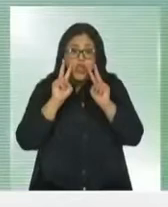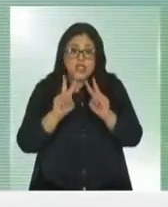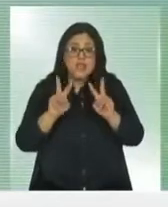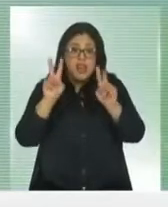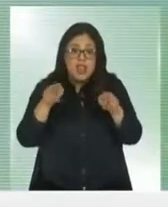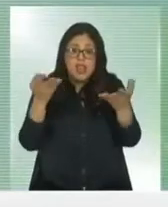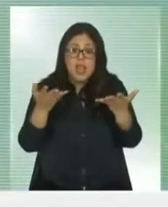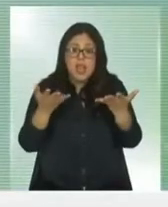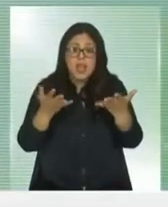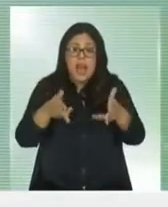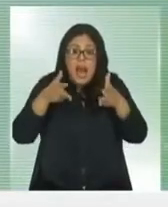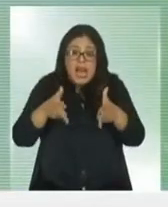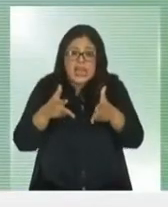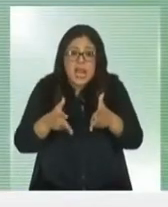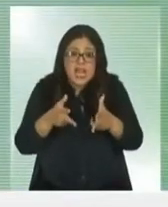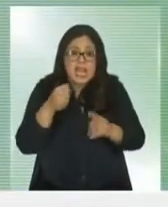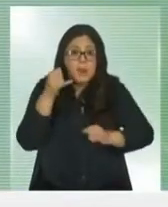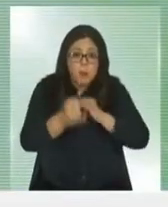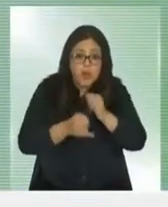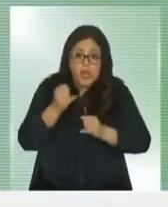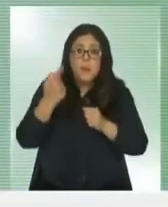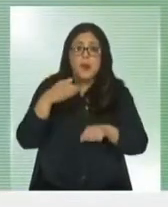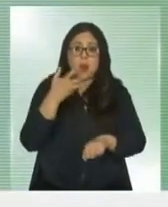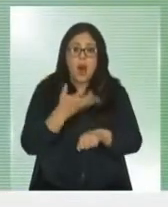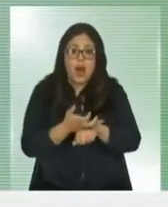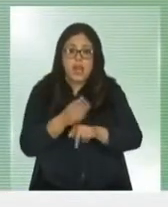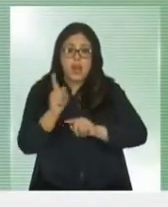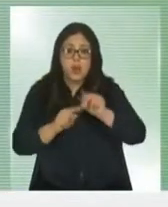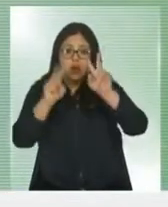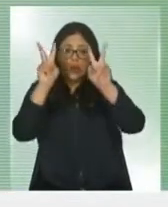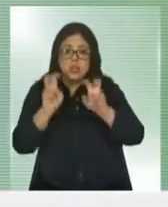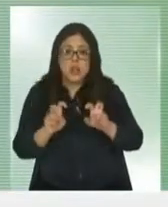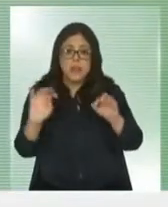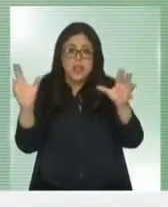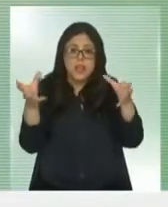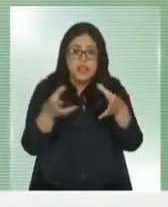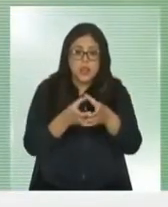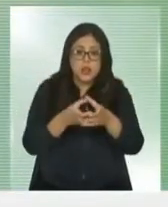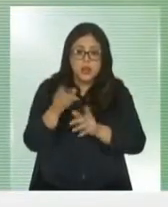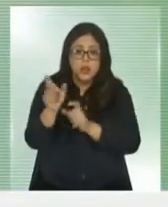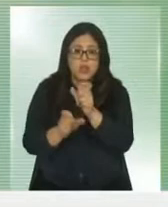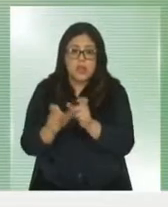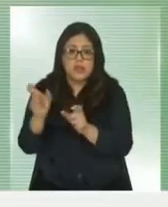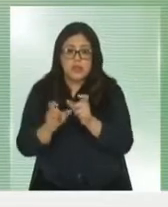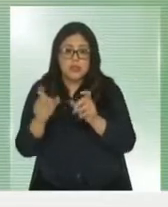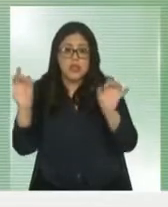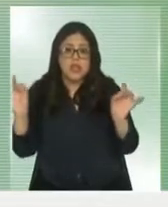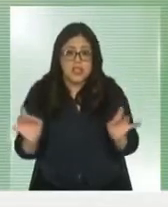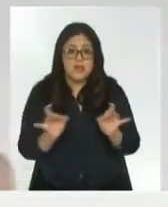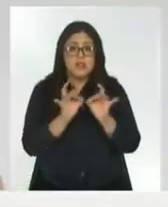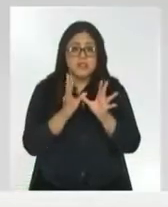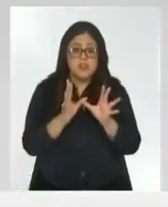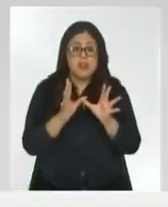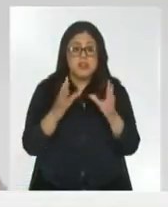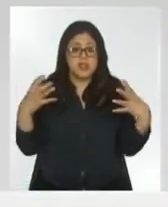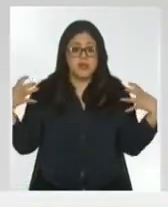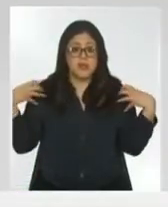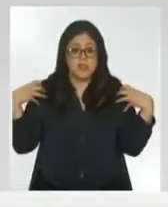ataque informático, pero sí ya surgen ciertas luces respecto del grupo de hackers que estaría detrás del robo de estos correos.